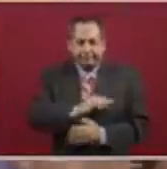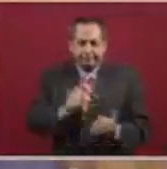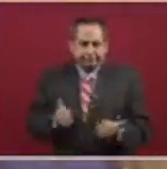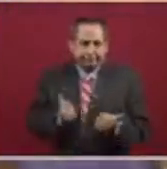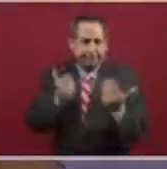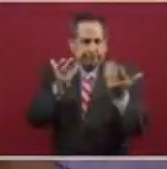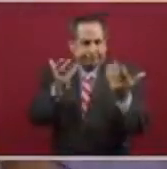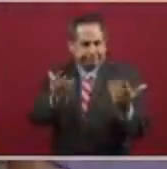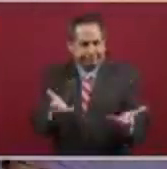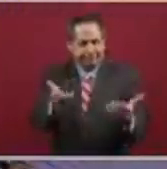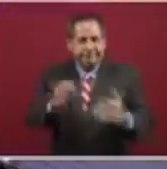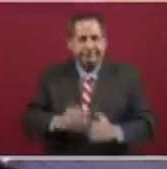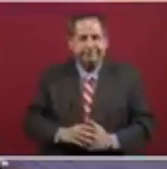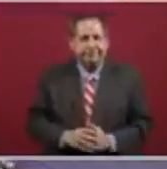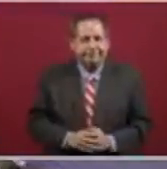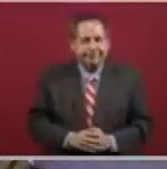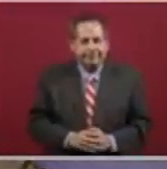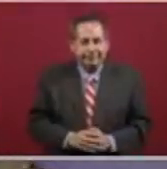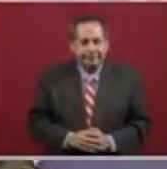felicidades.